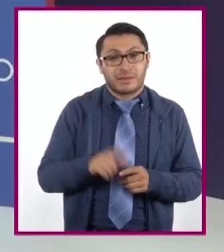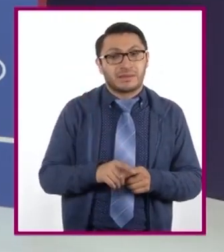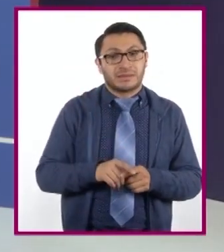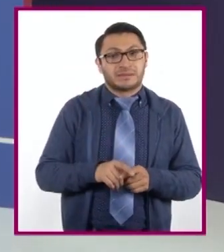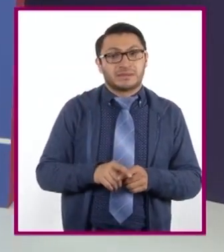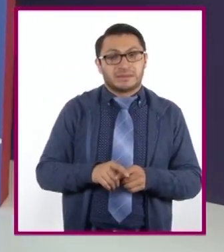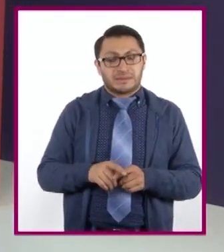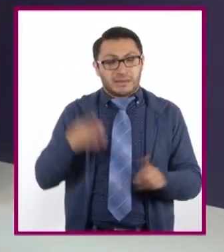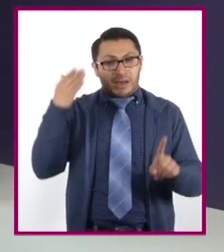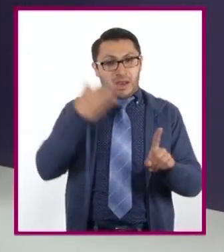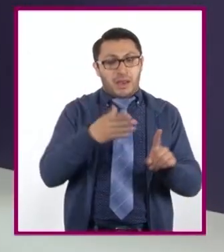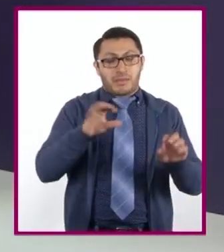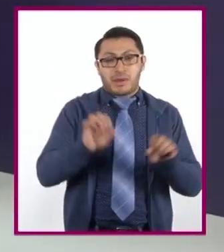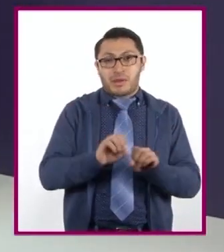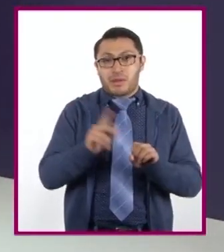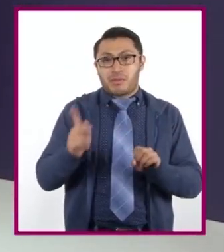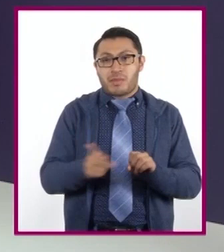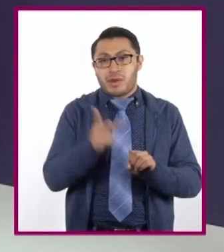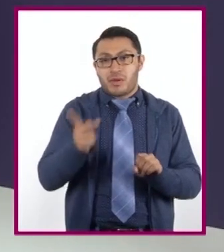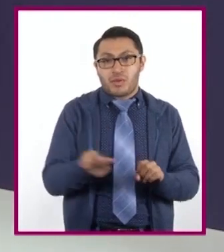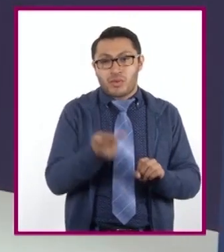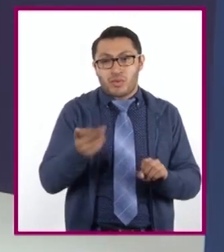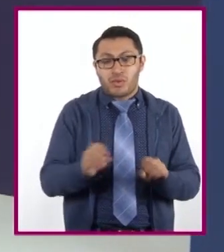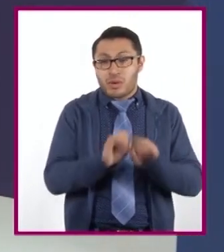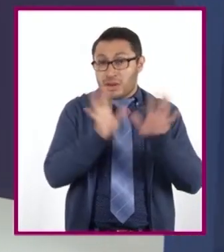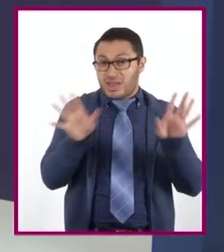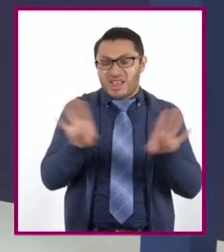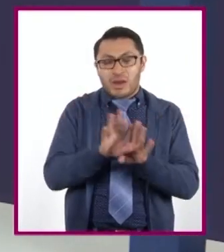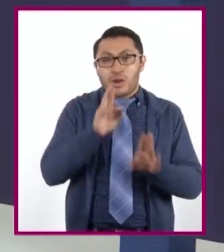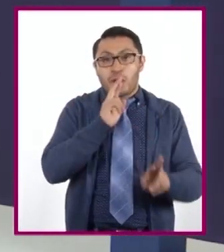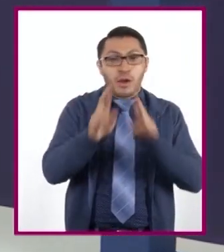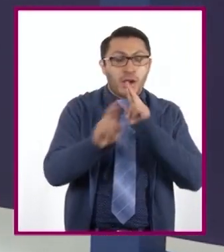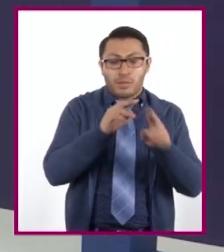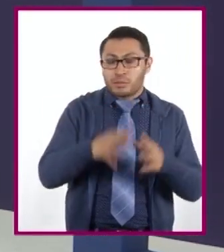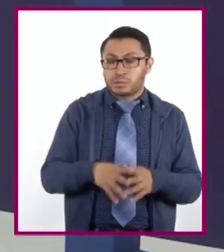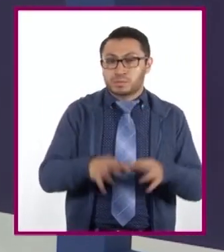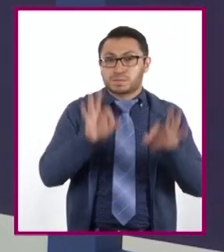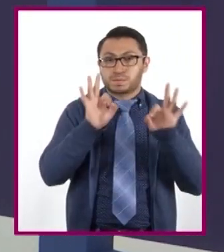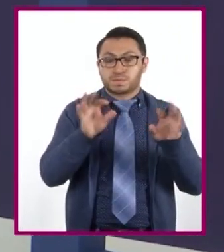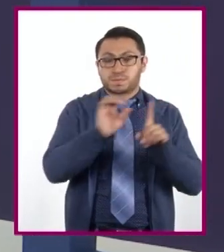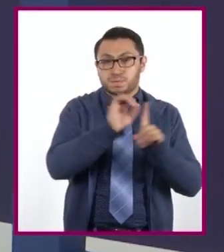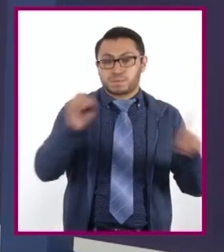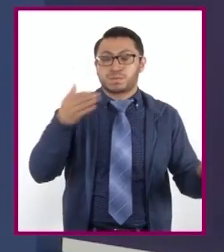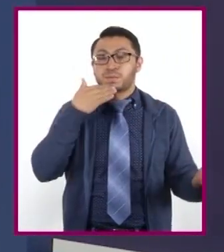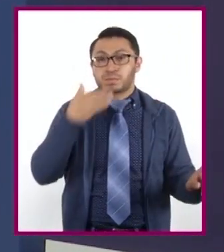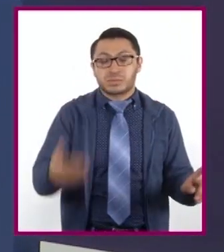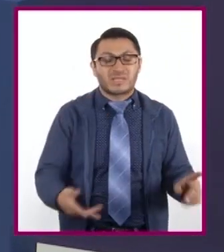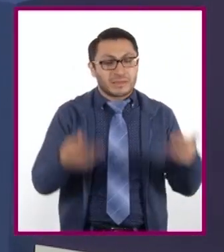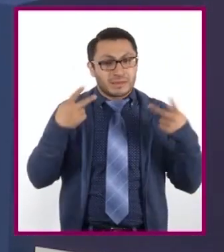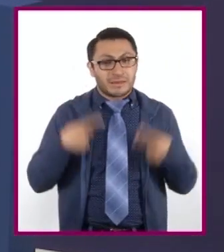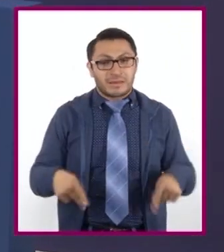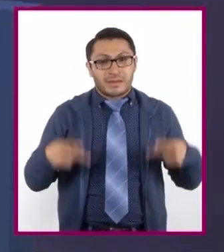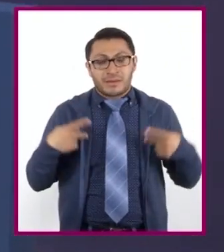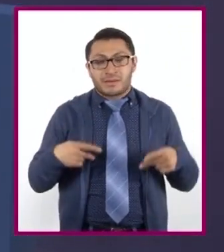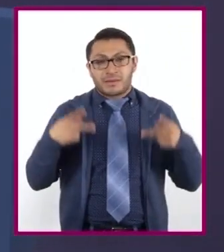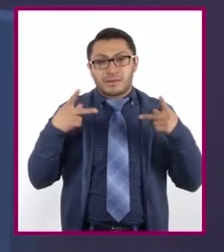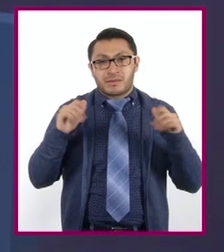procurando que sean claras y que permitan respuestas amplias por parte de los integrantes del